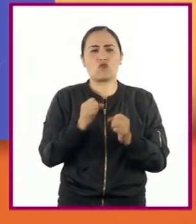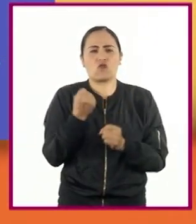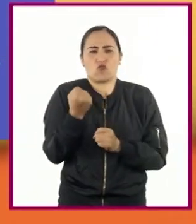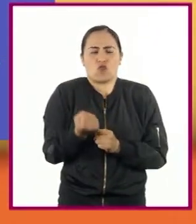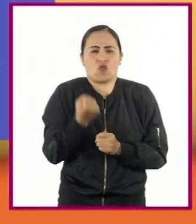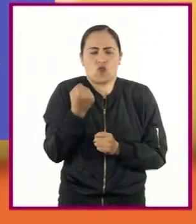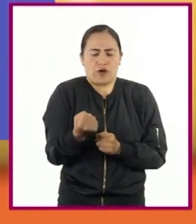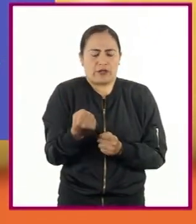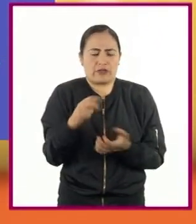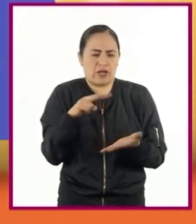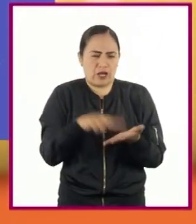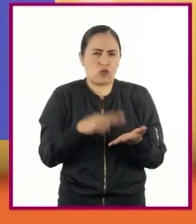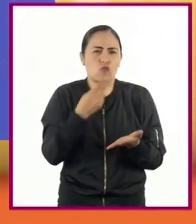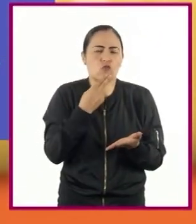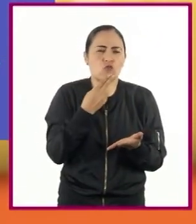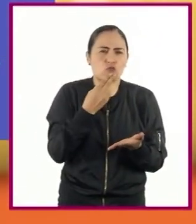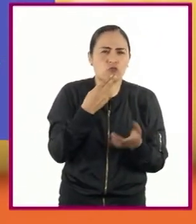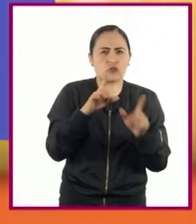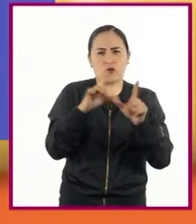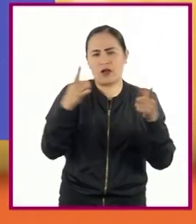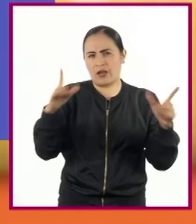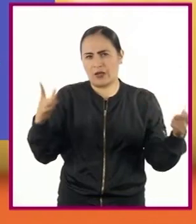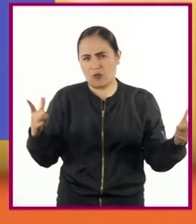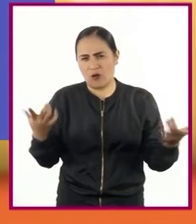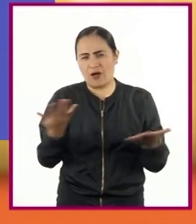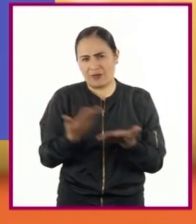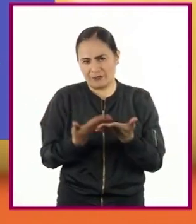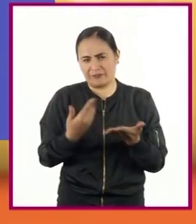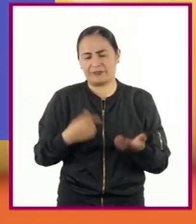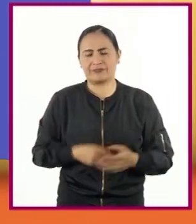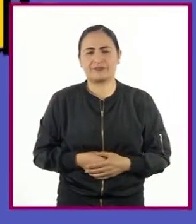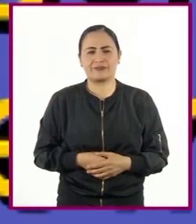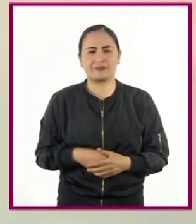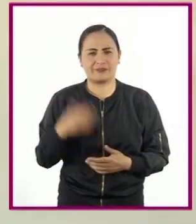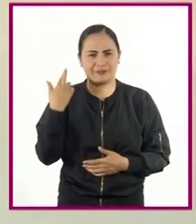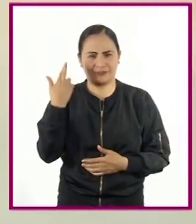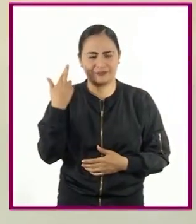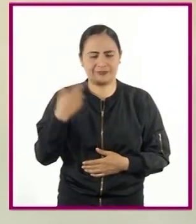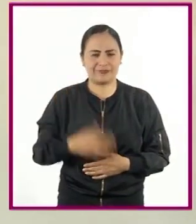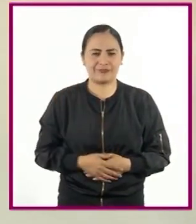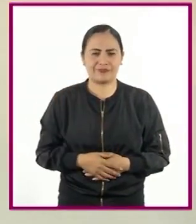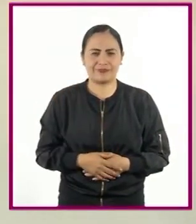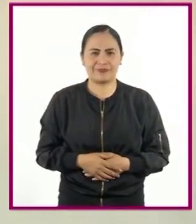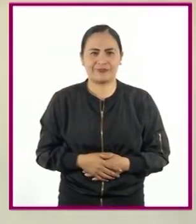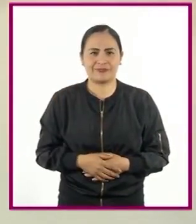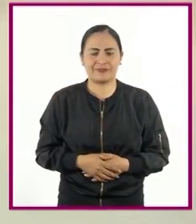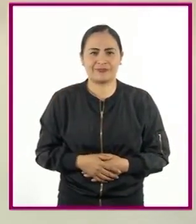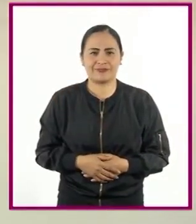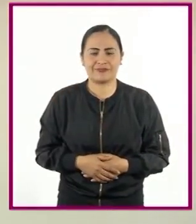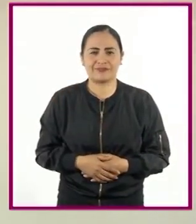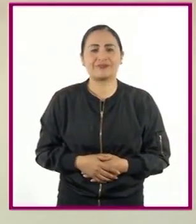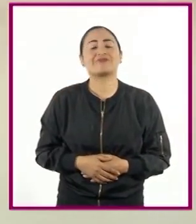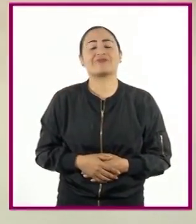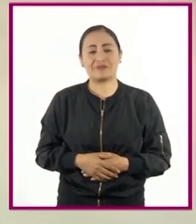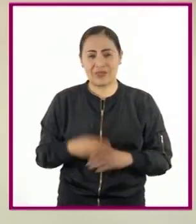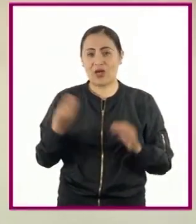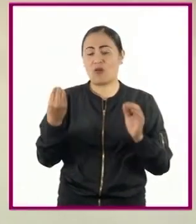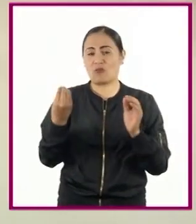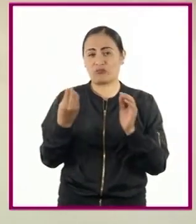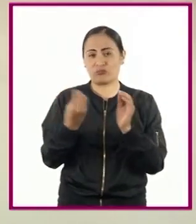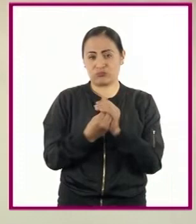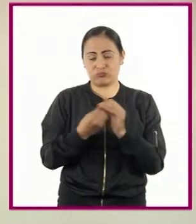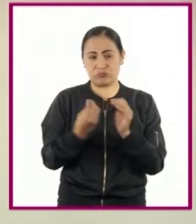distinguir el uso del lenguaje en este medio. Profesora, la sesión ha sido muy rica y